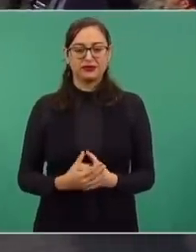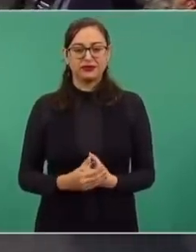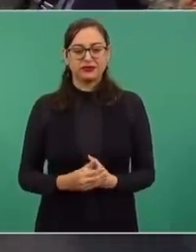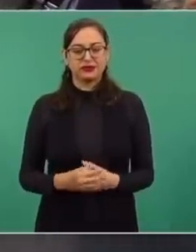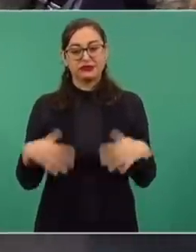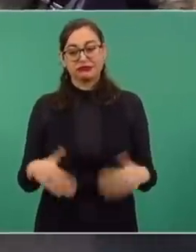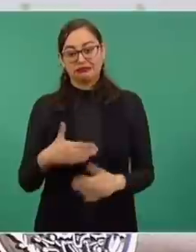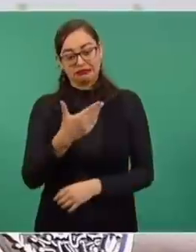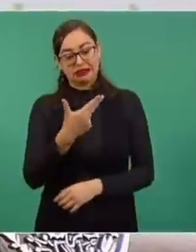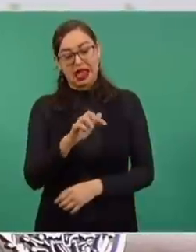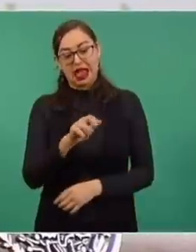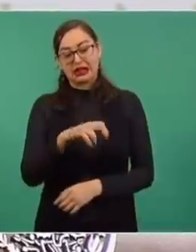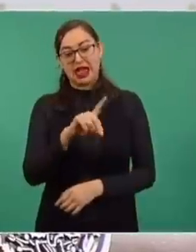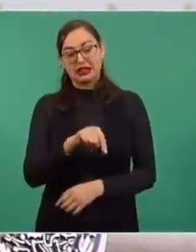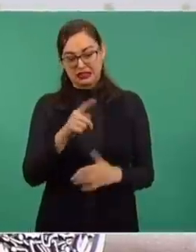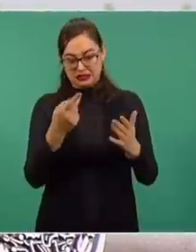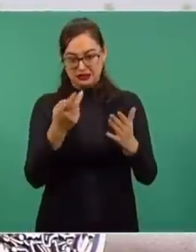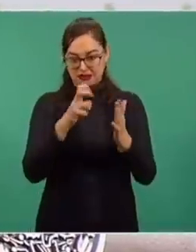Pobre Hernández, le va a llover, pero ni modo.